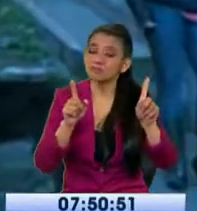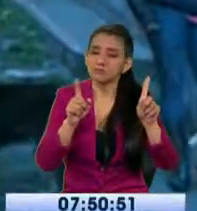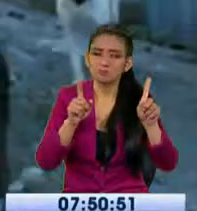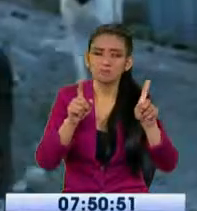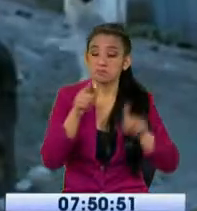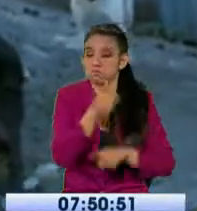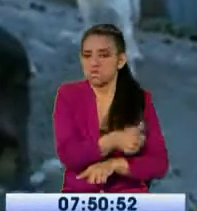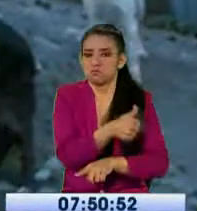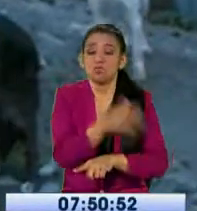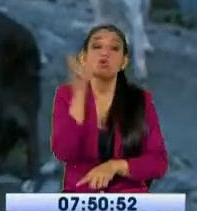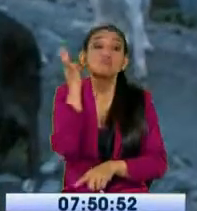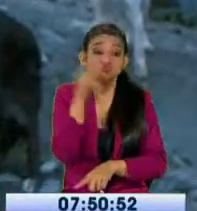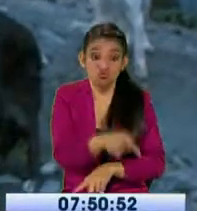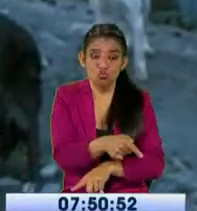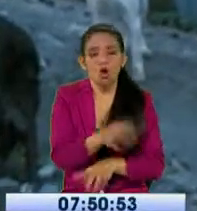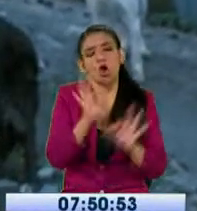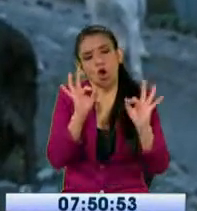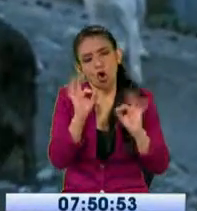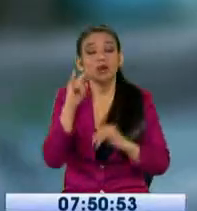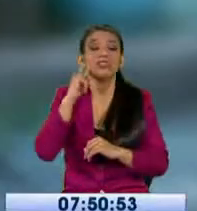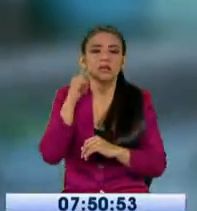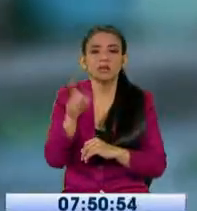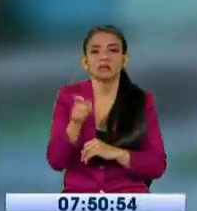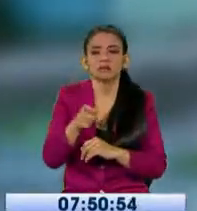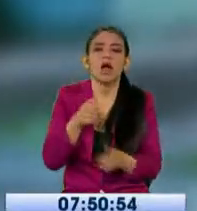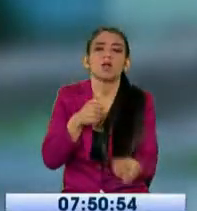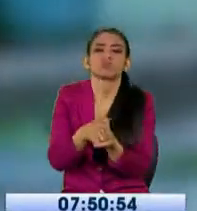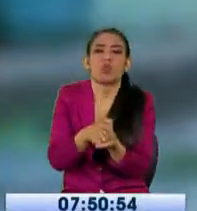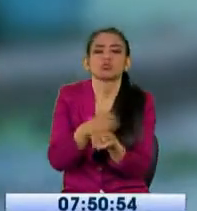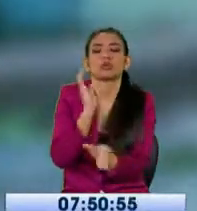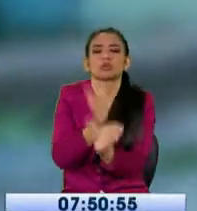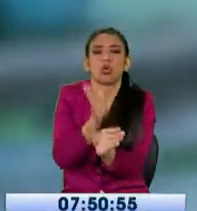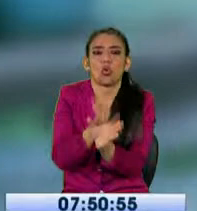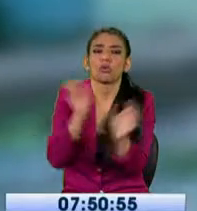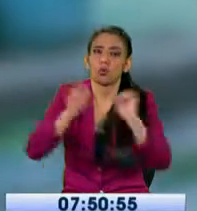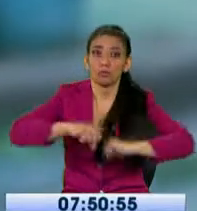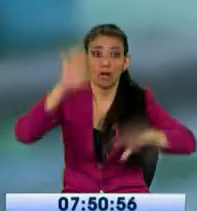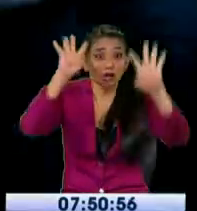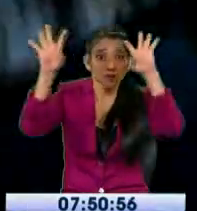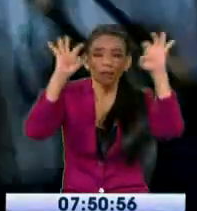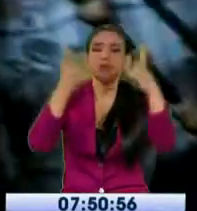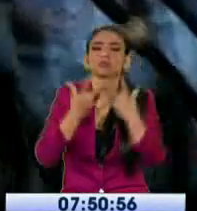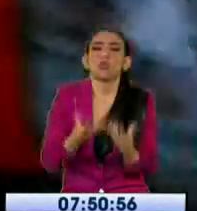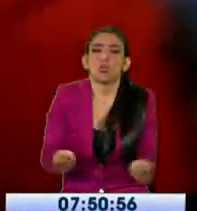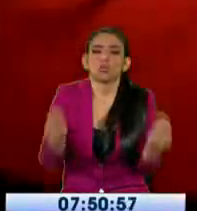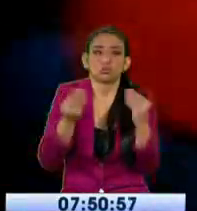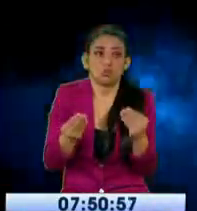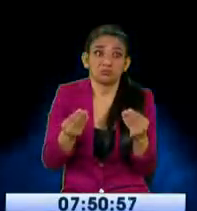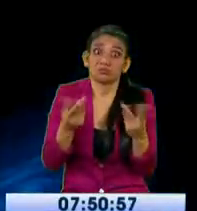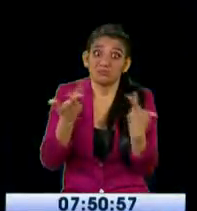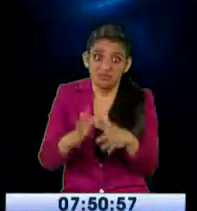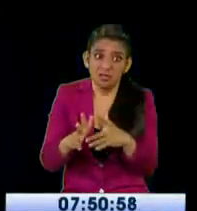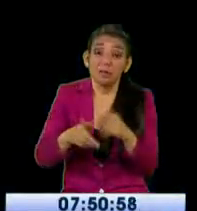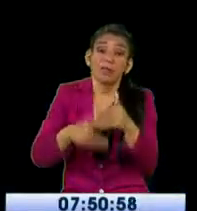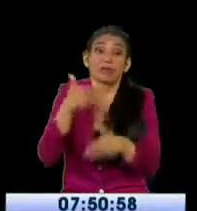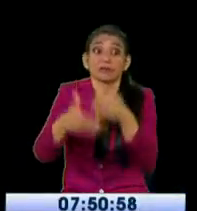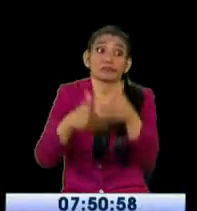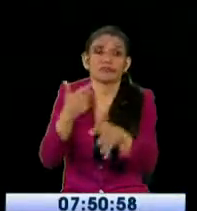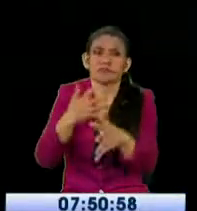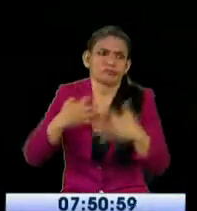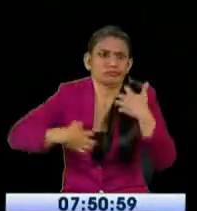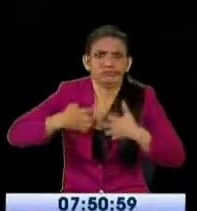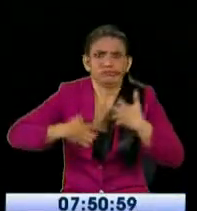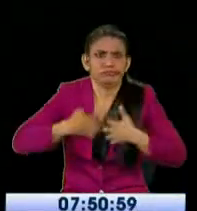son las víctimas quienes necesitan apoyo psicológico para que puedan superar el trauma sufrido y no se vuelvan parte de un círculo vicioso de